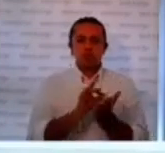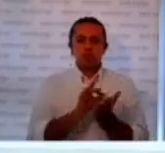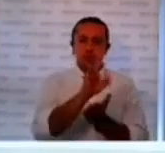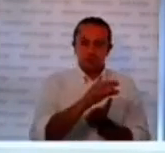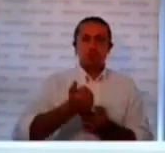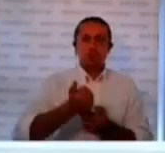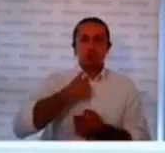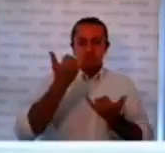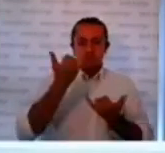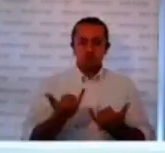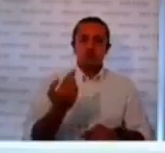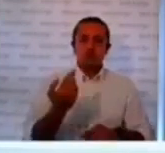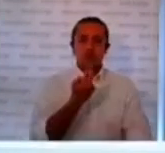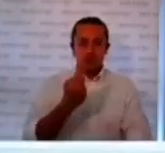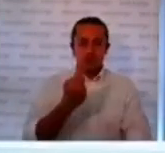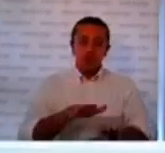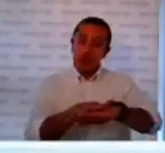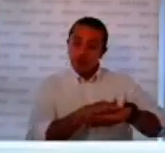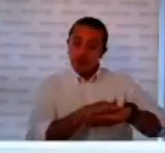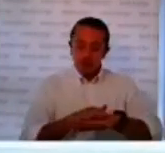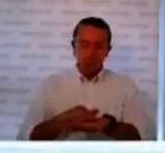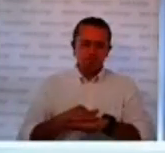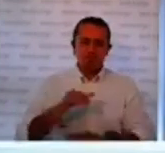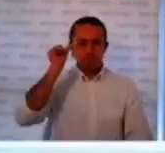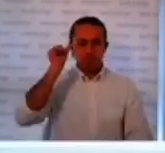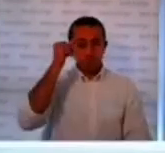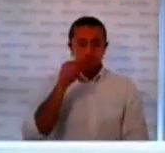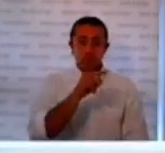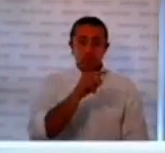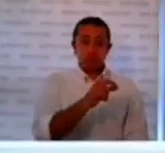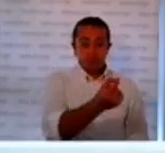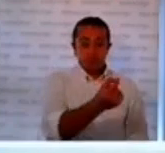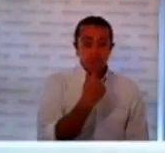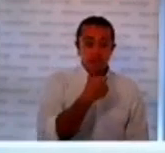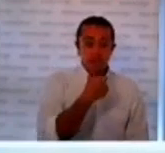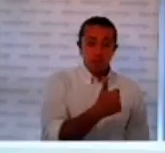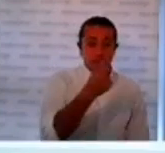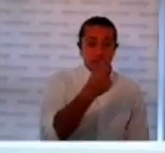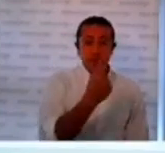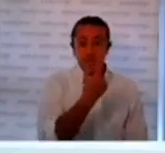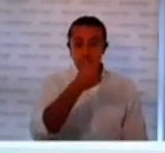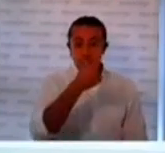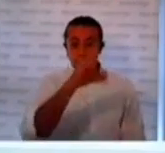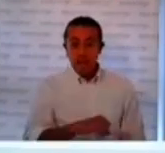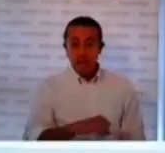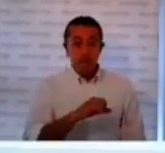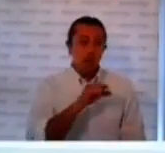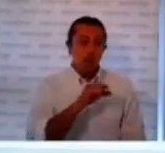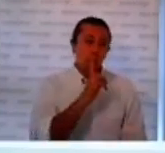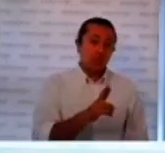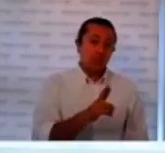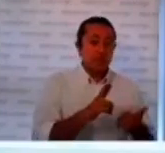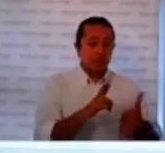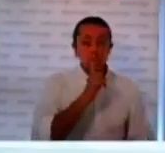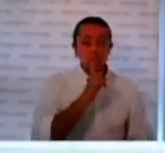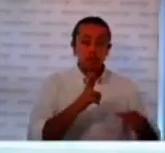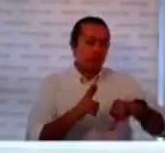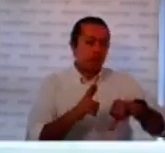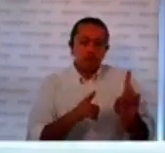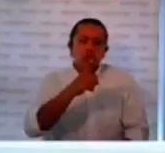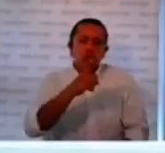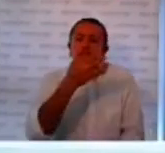aprovechamos para reiterar lo es recuerden que ahí no hay preguntas buenas o malas no hay respuestas buenas o malas lo que necesitamos es la